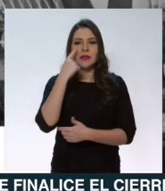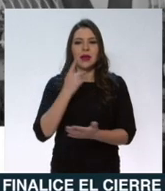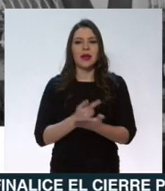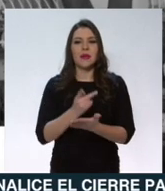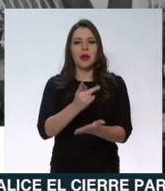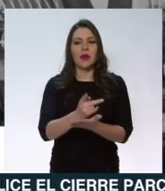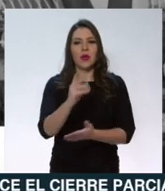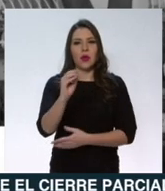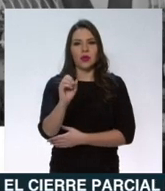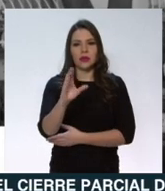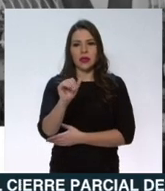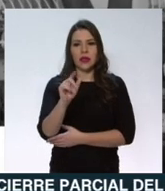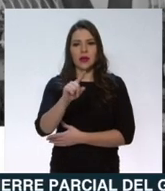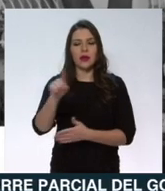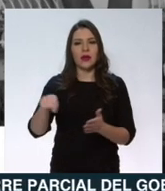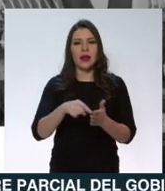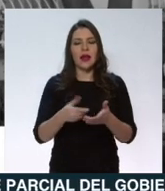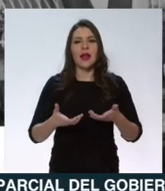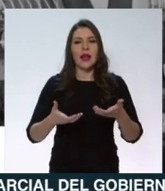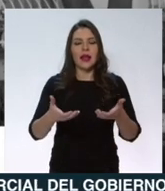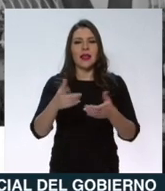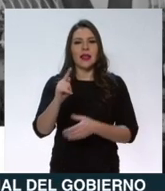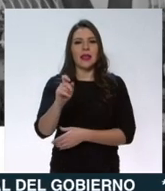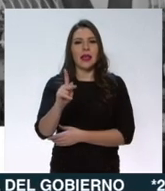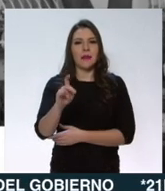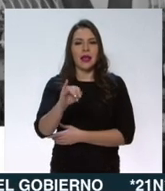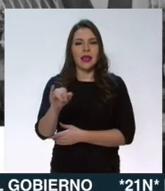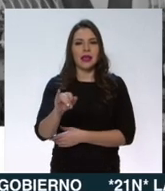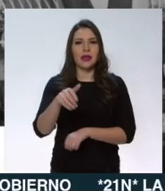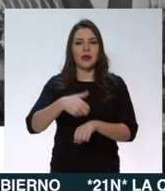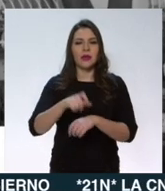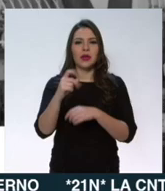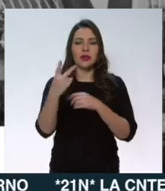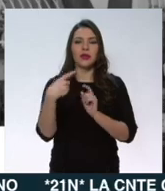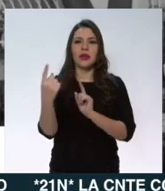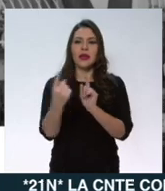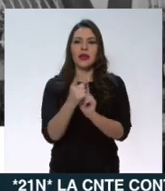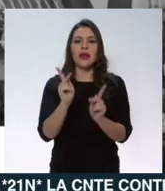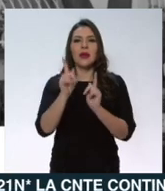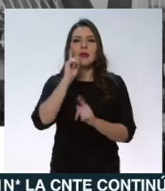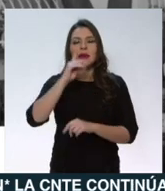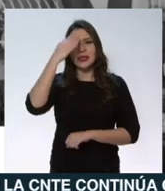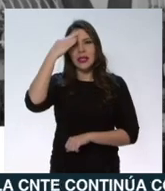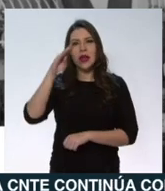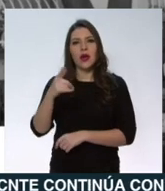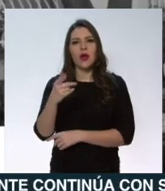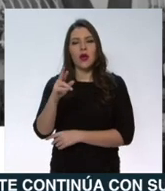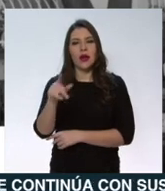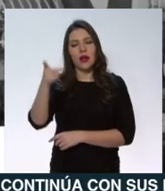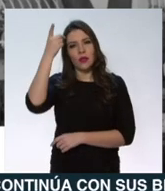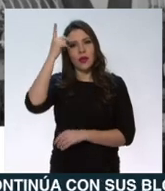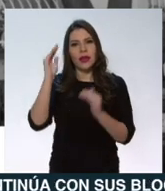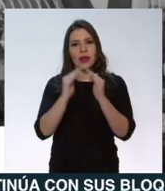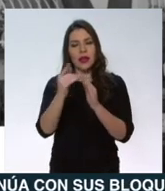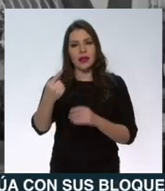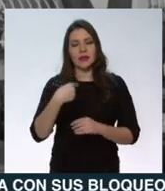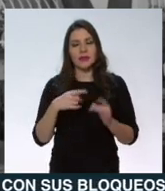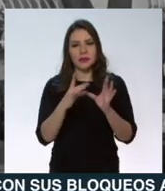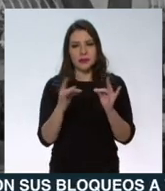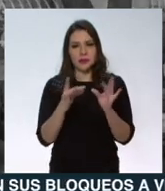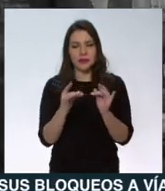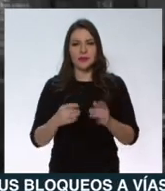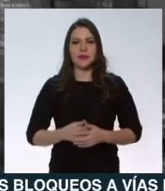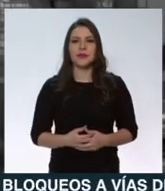Oscar. Llegamos a Tepeji número 22 para platicar con la señora Gloria, dueña de la casa, y esto fue lo que nos comentó.